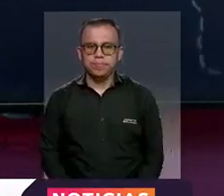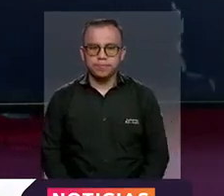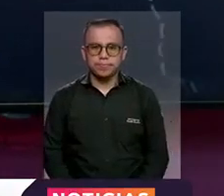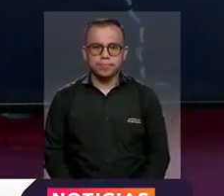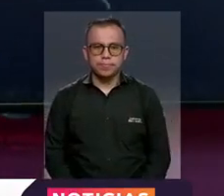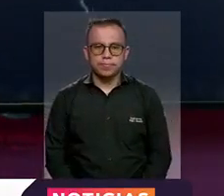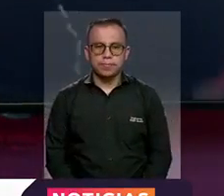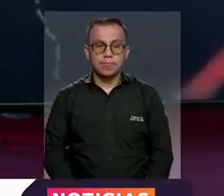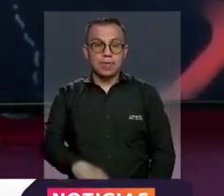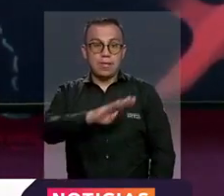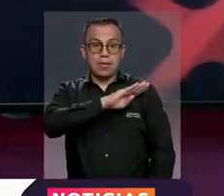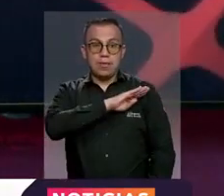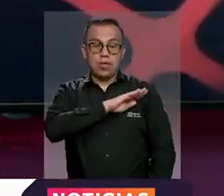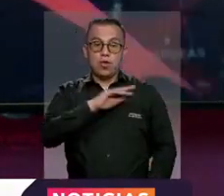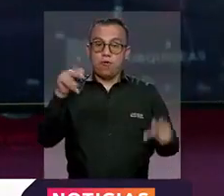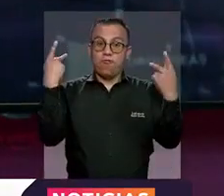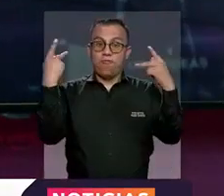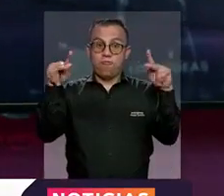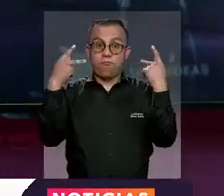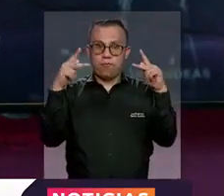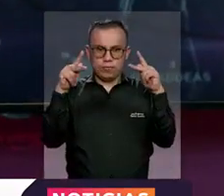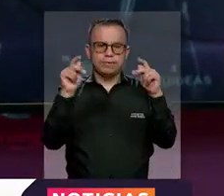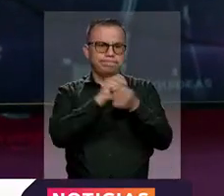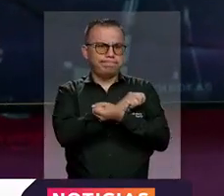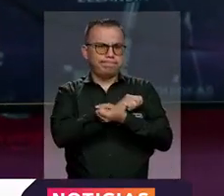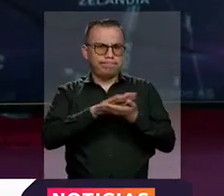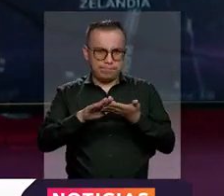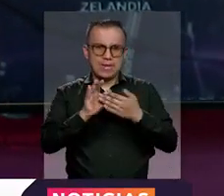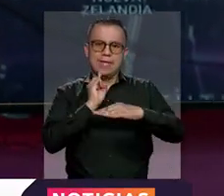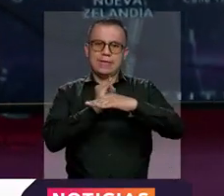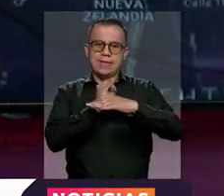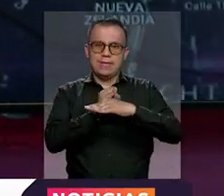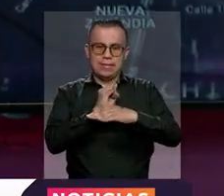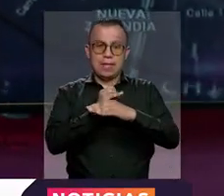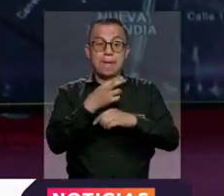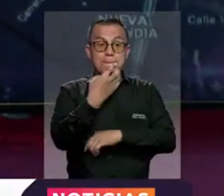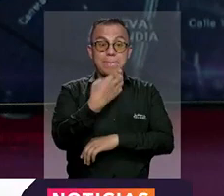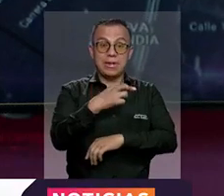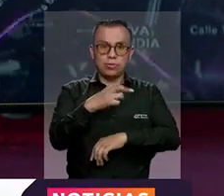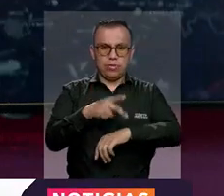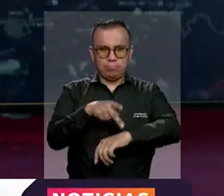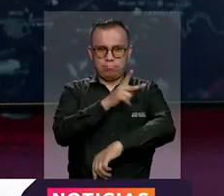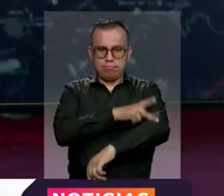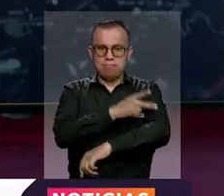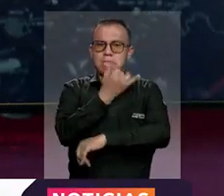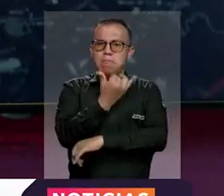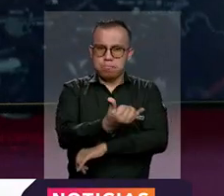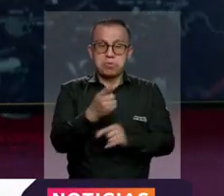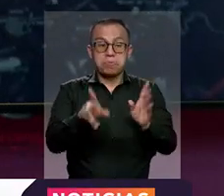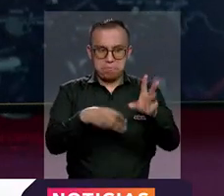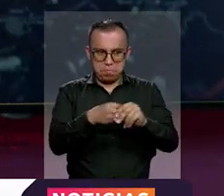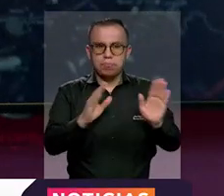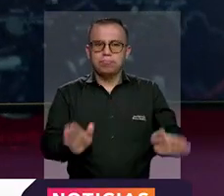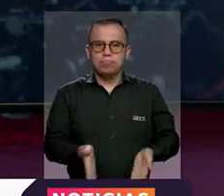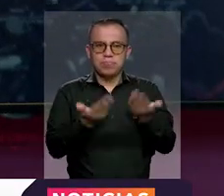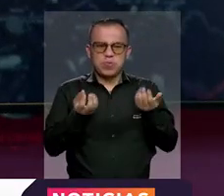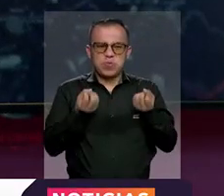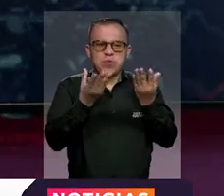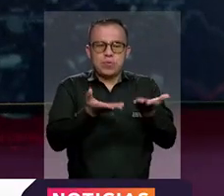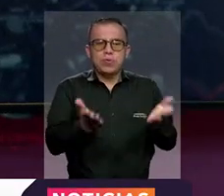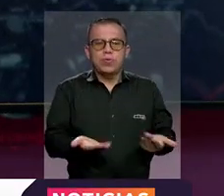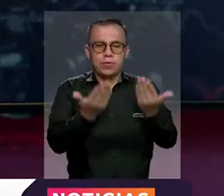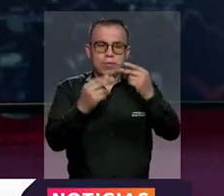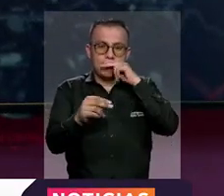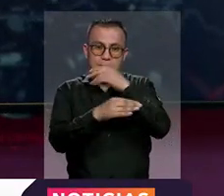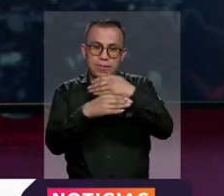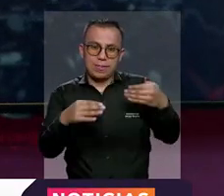y la alcaldía de funsa anunció que garantizará la gratuidad en instituciones de educación preescolar en el municipio beneficiando así a más de 1300